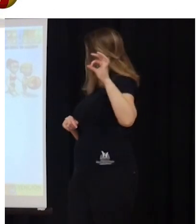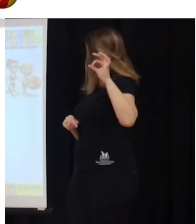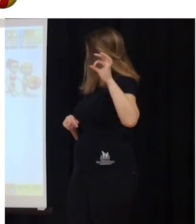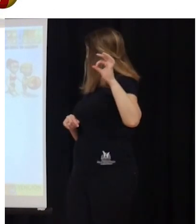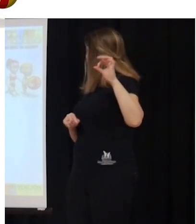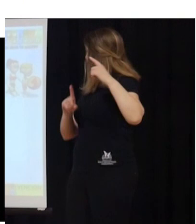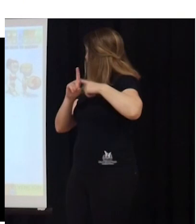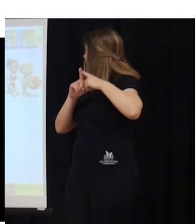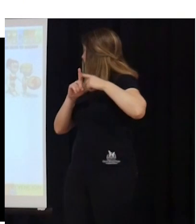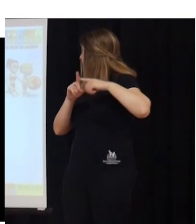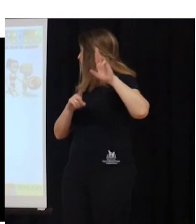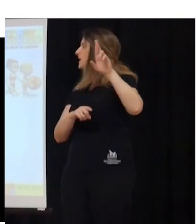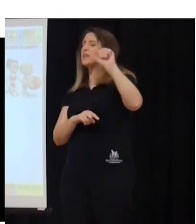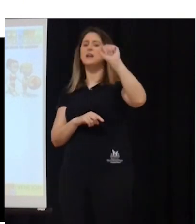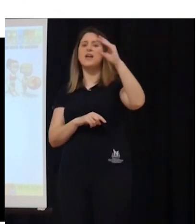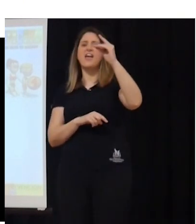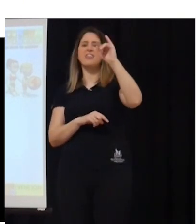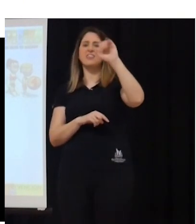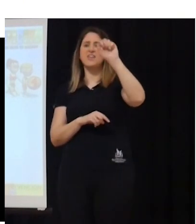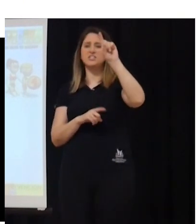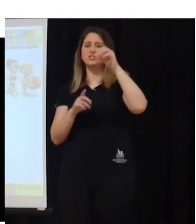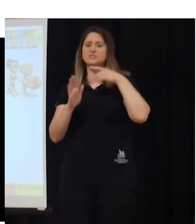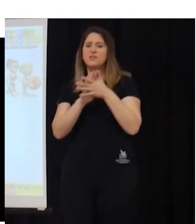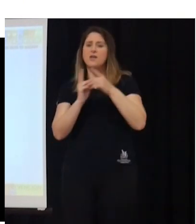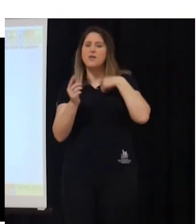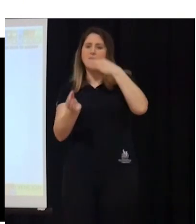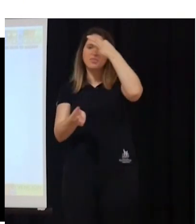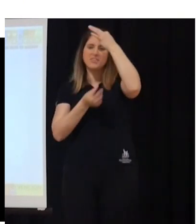casos se recomienda hacer mediciones a nivel doméstico.